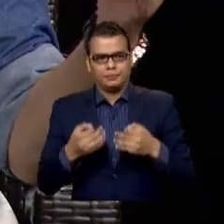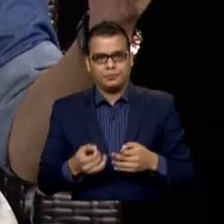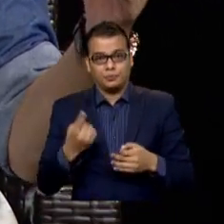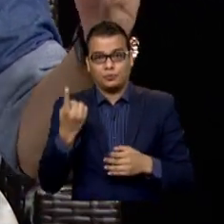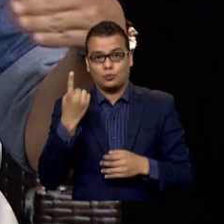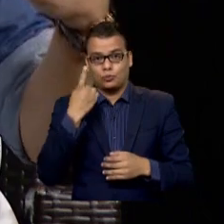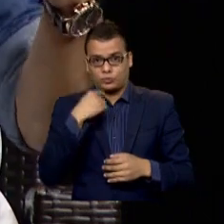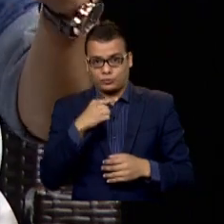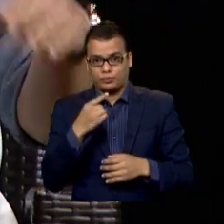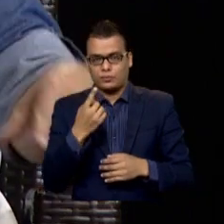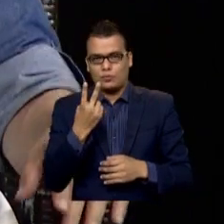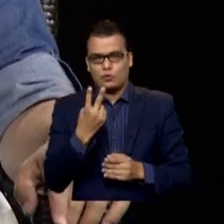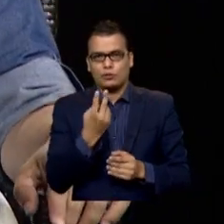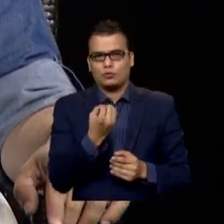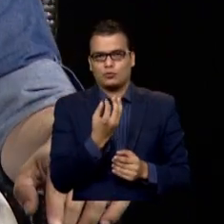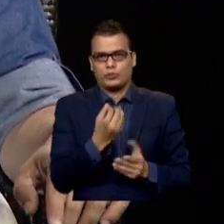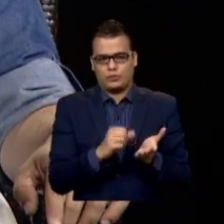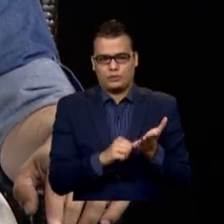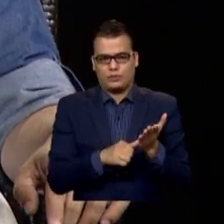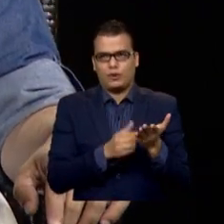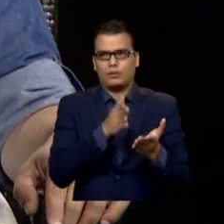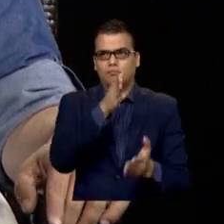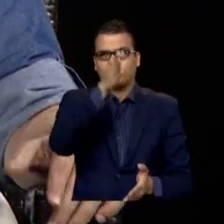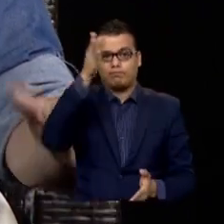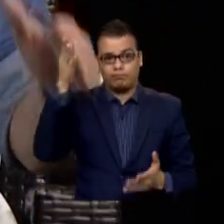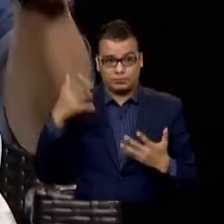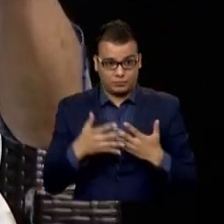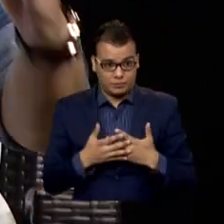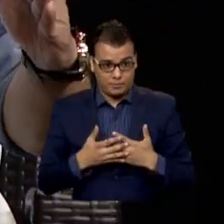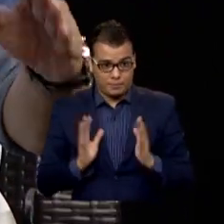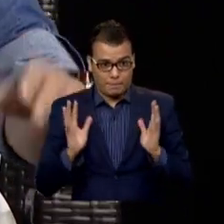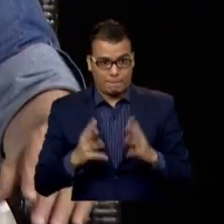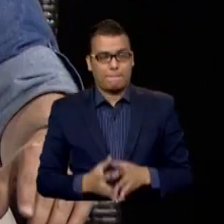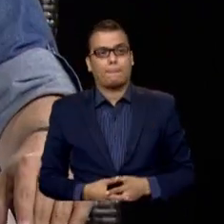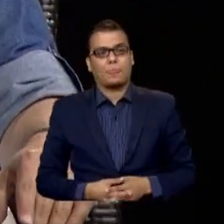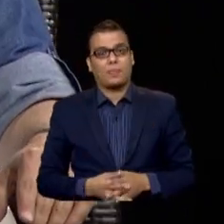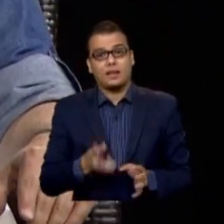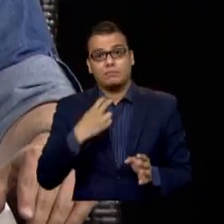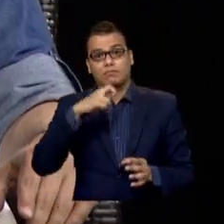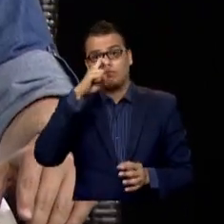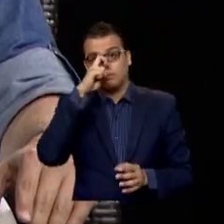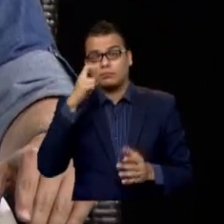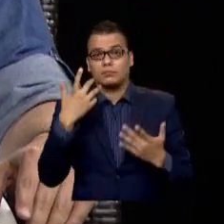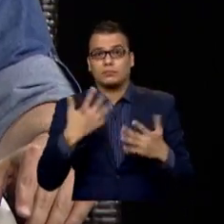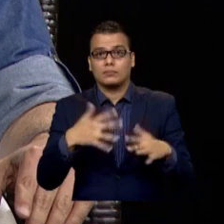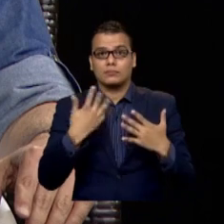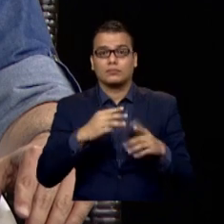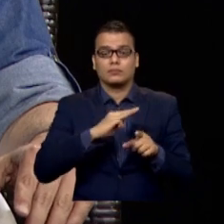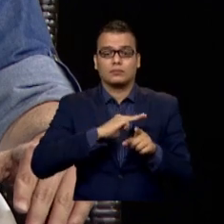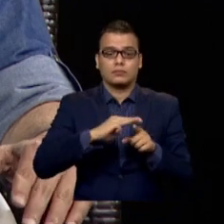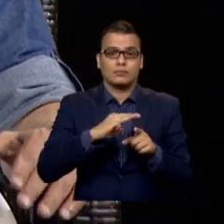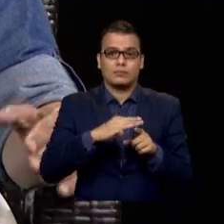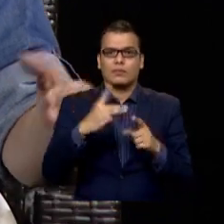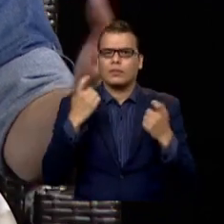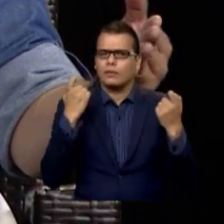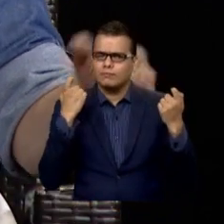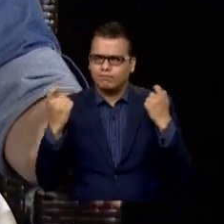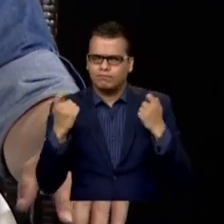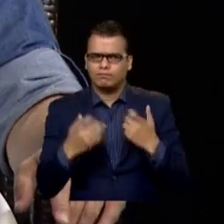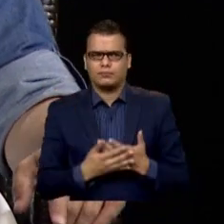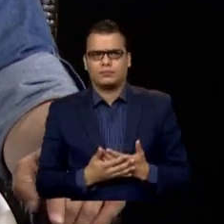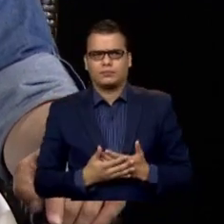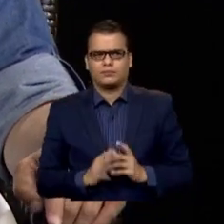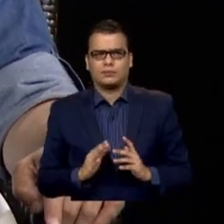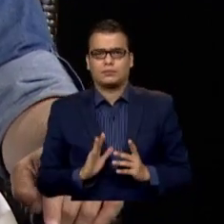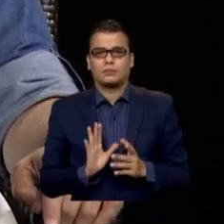números de la cédula para poder ir a las diversas actividades. Control exhaustivo en el sistema de transporte masivo, donde no